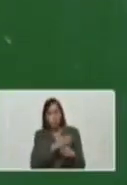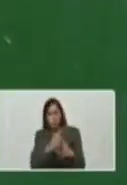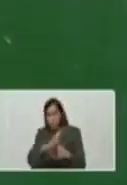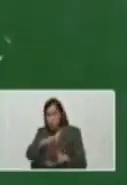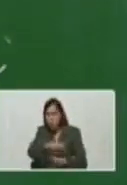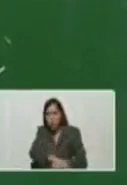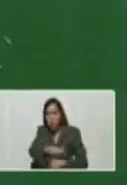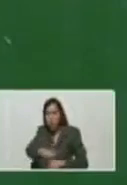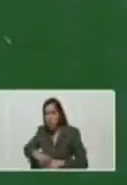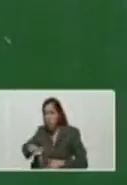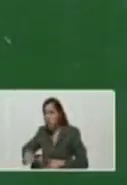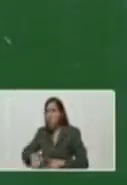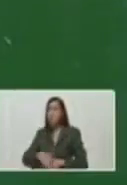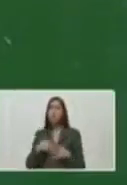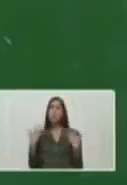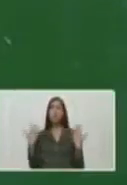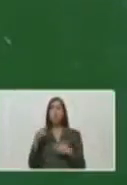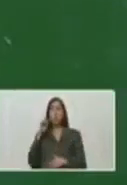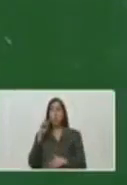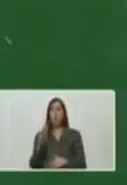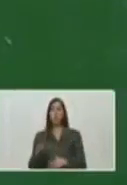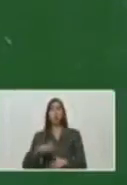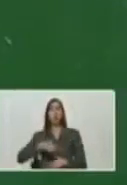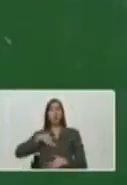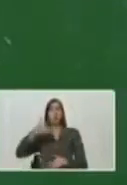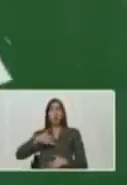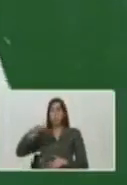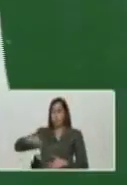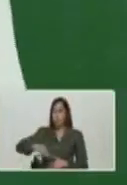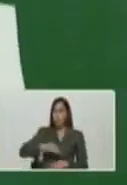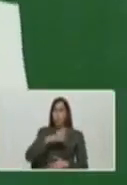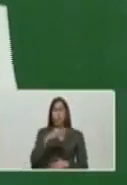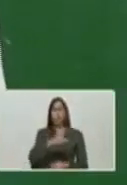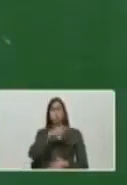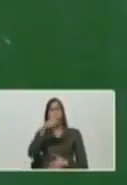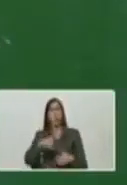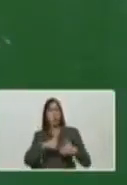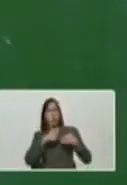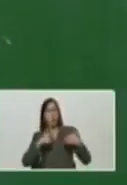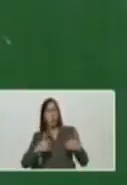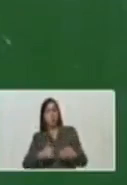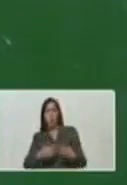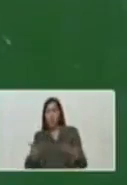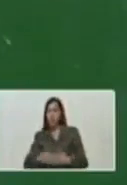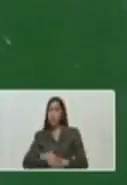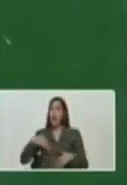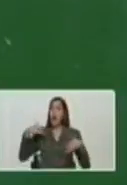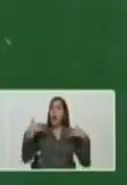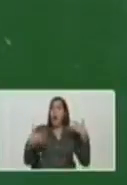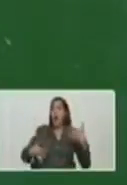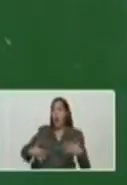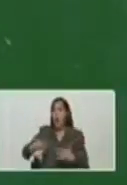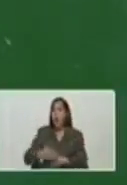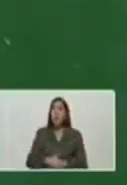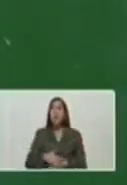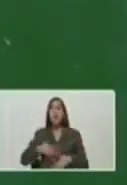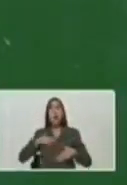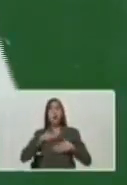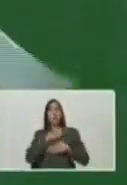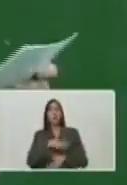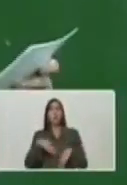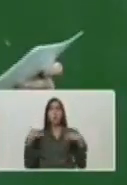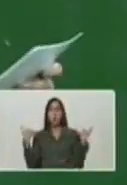niños y de verdad que uno siente en su alma, en su espíritu y en su corazón una gran alegría, una gran satisfacción